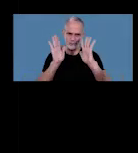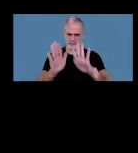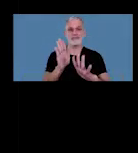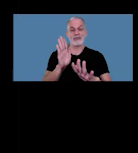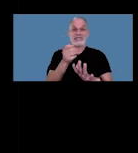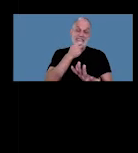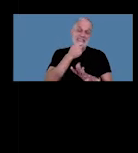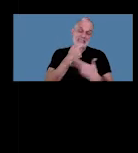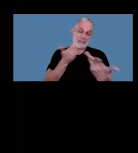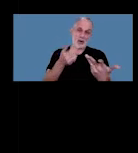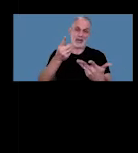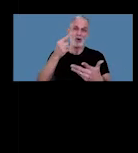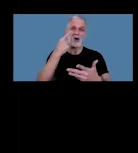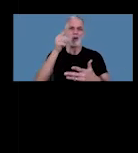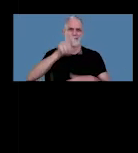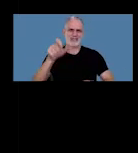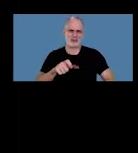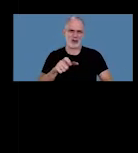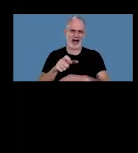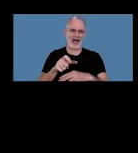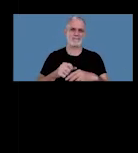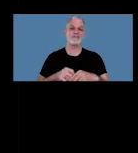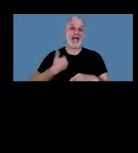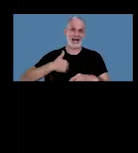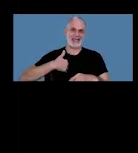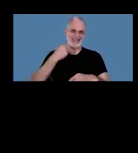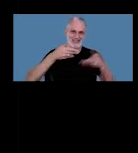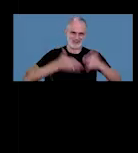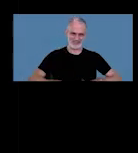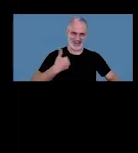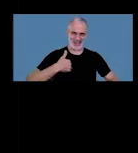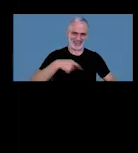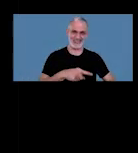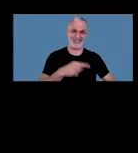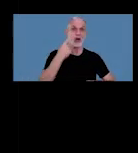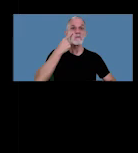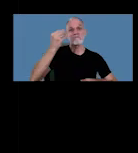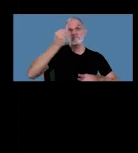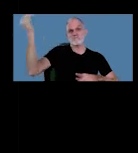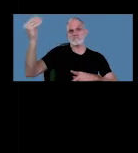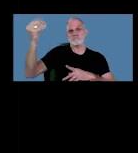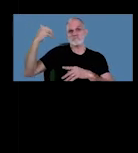estoy hablando de un residente argentino que reside en el exterior y que